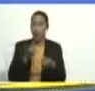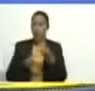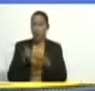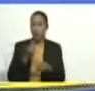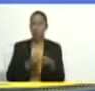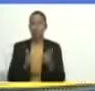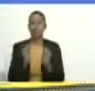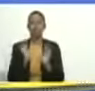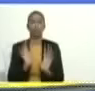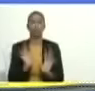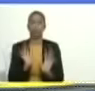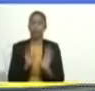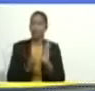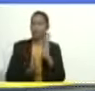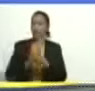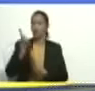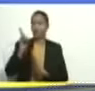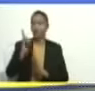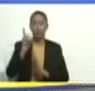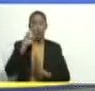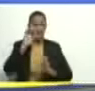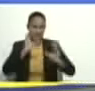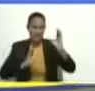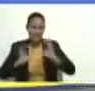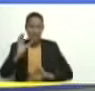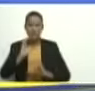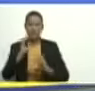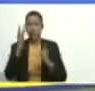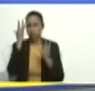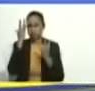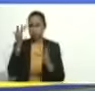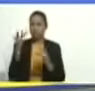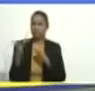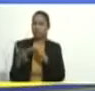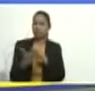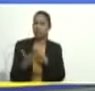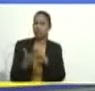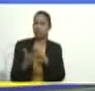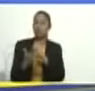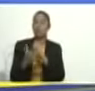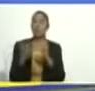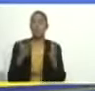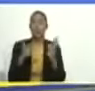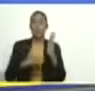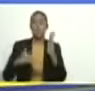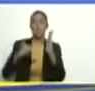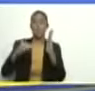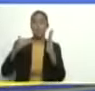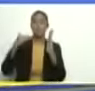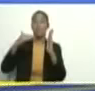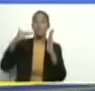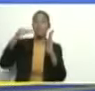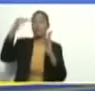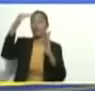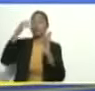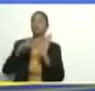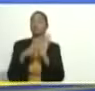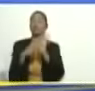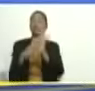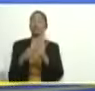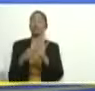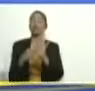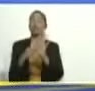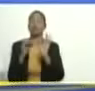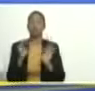su esplendor de desarrollo científico y tecnológico alcanzará los máximos niveles que jamás se hayan visto en esta tierra y en